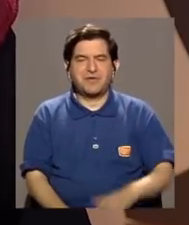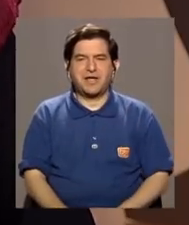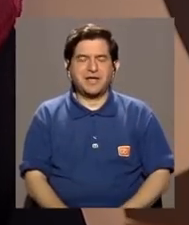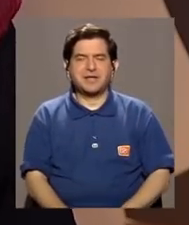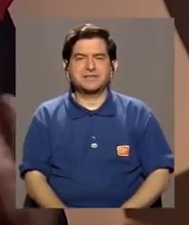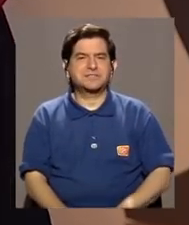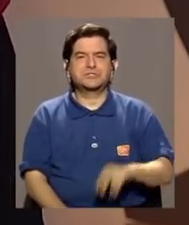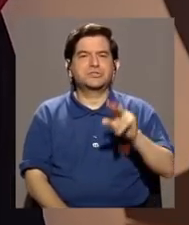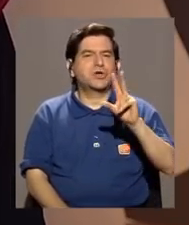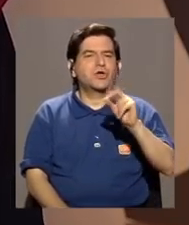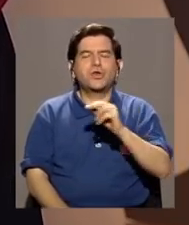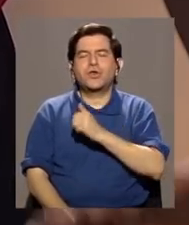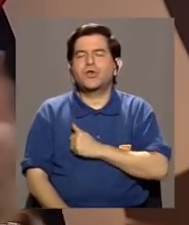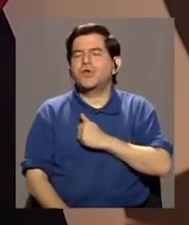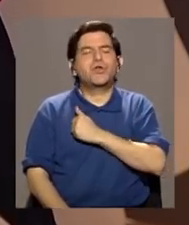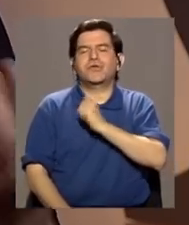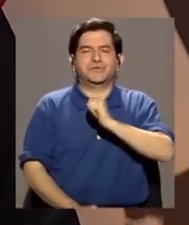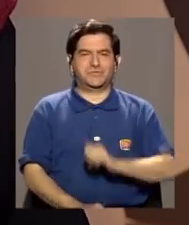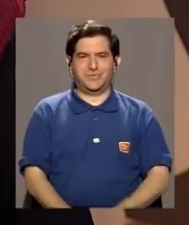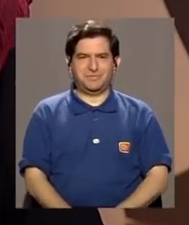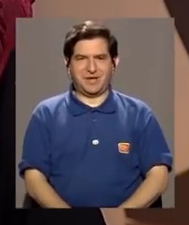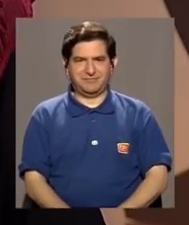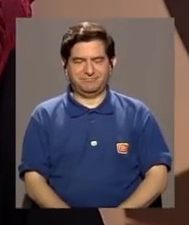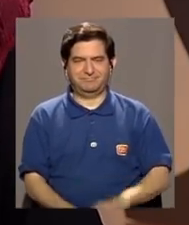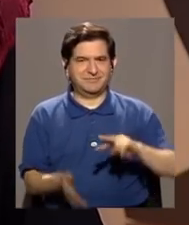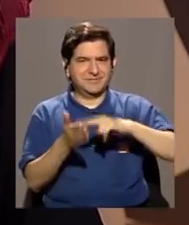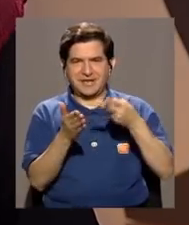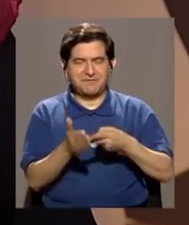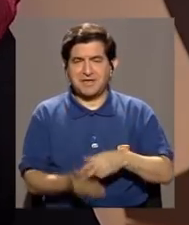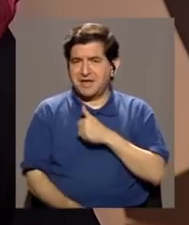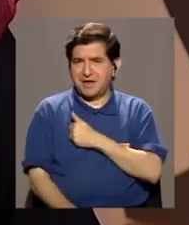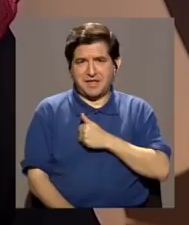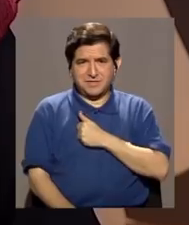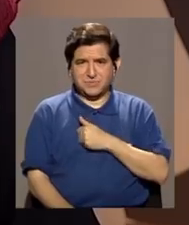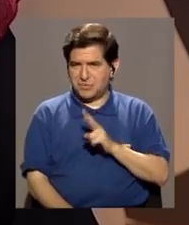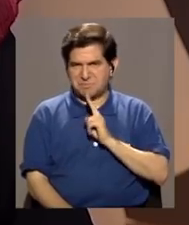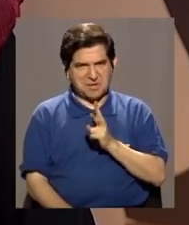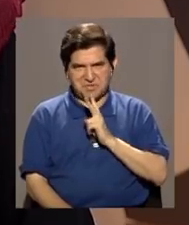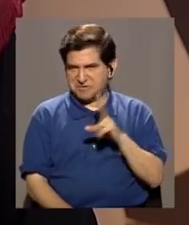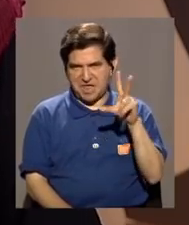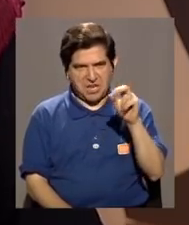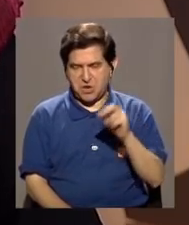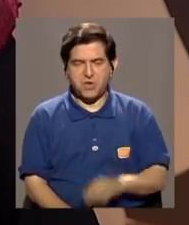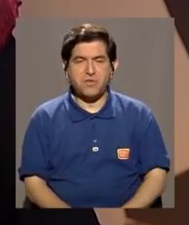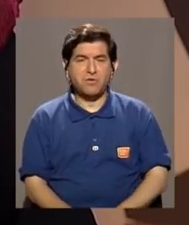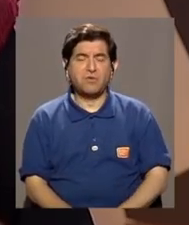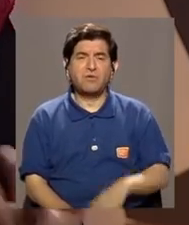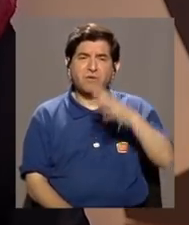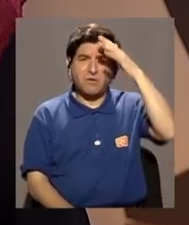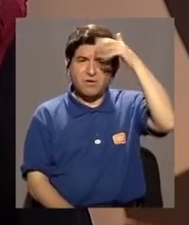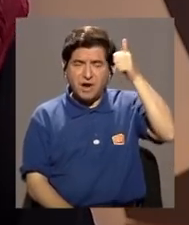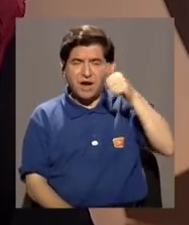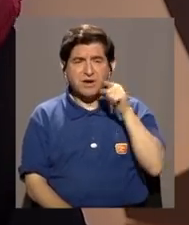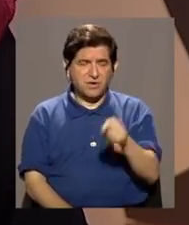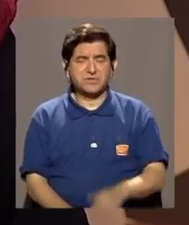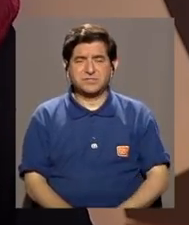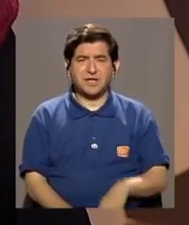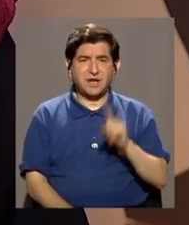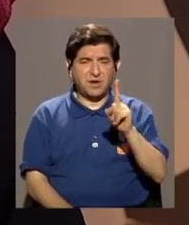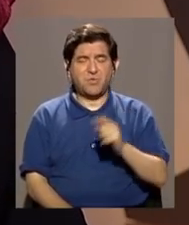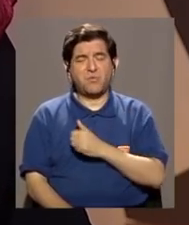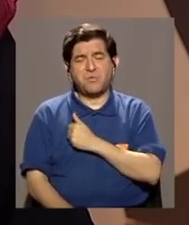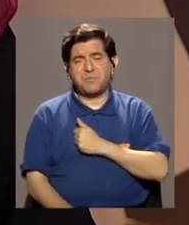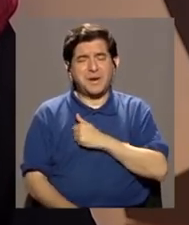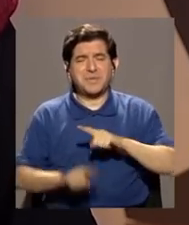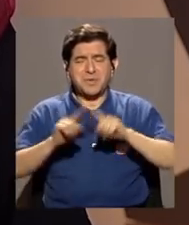puedo libertad que es una disculpa pero que en realidad no es una disculpa lo que hace carlos alvarado para mí es una disculpa que no es